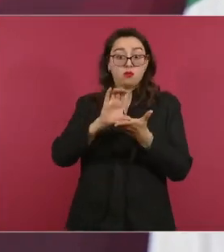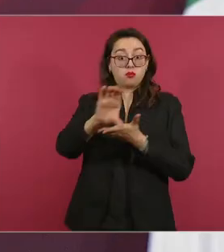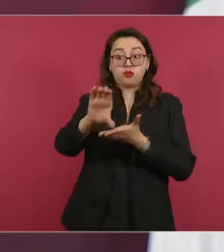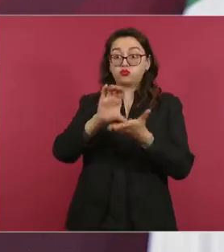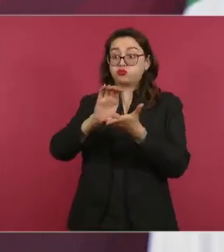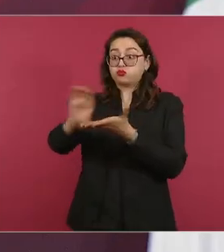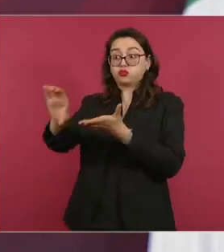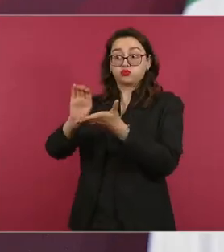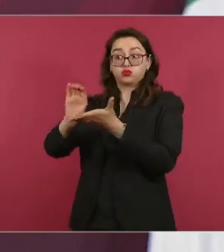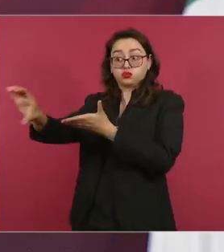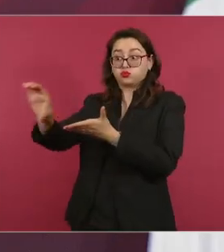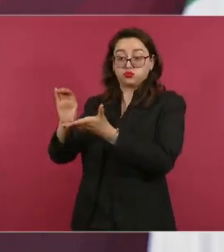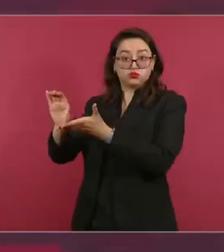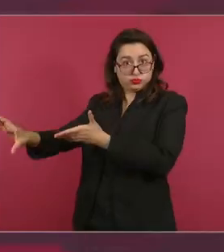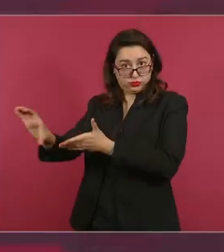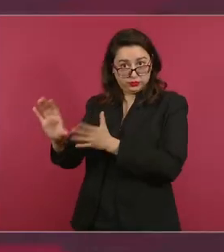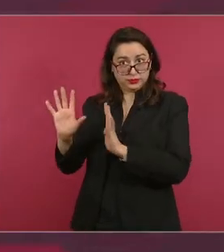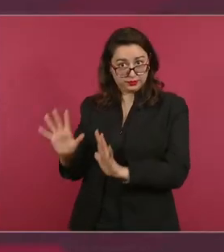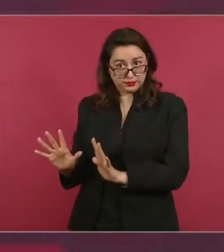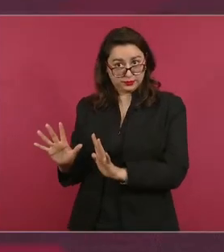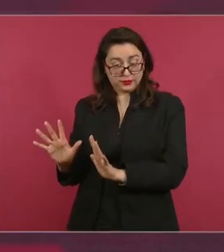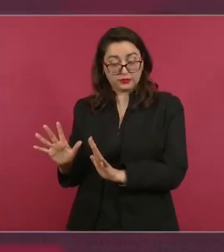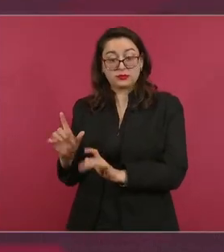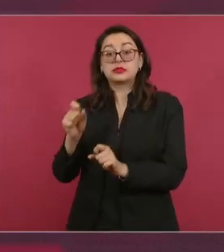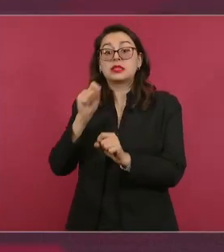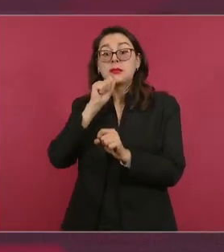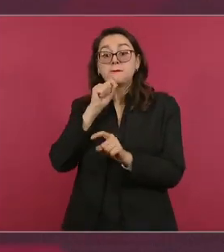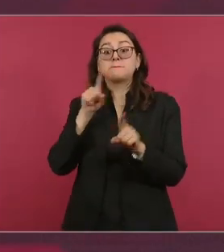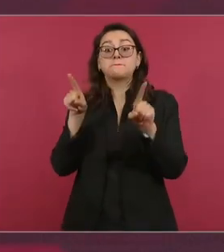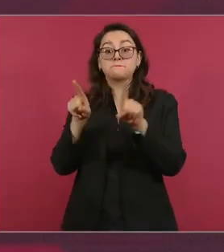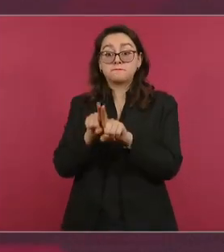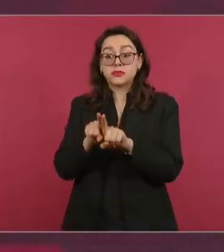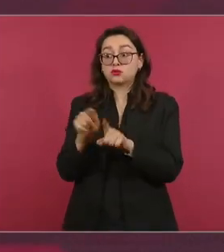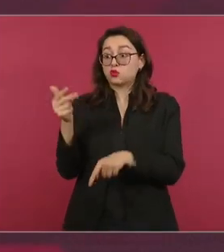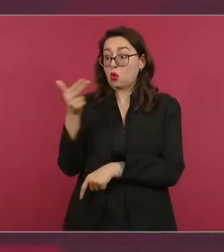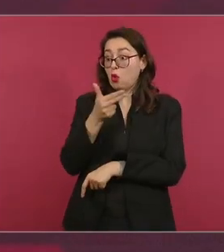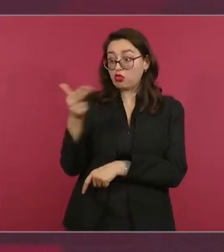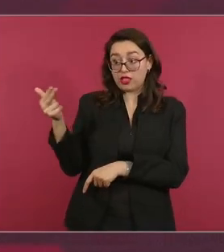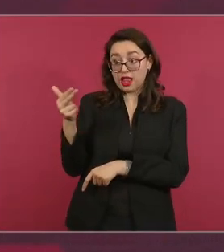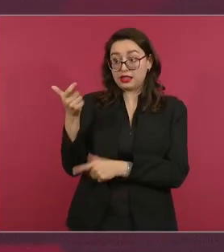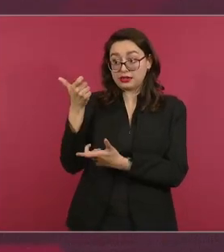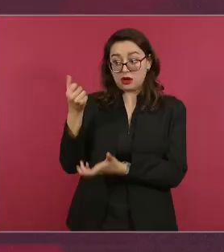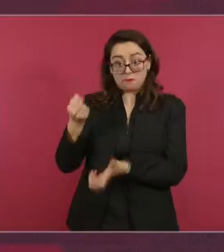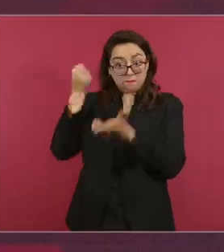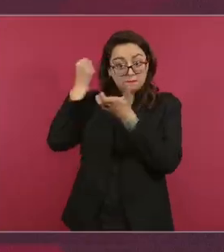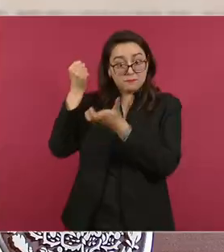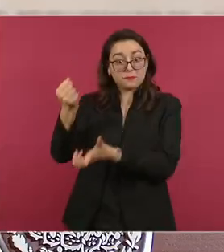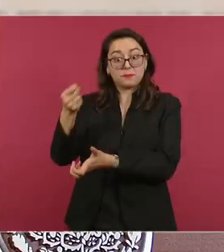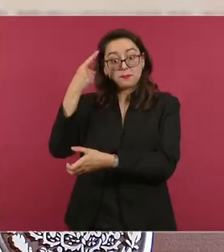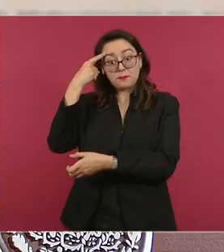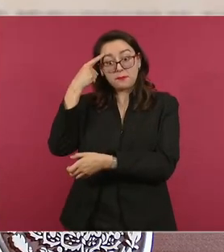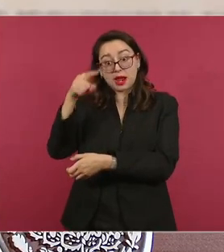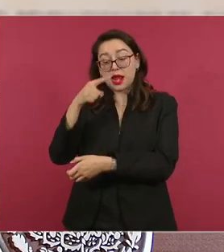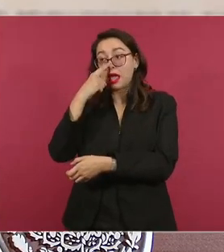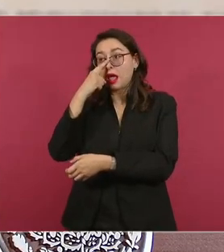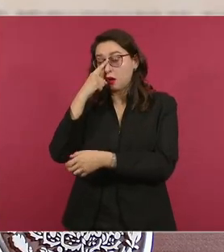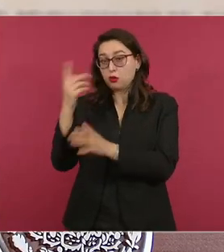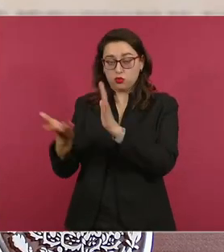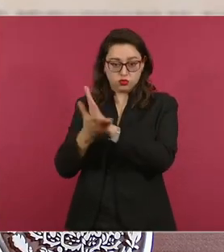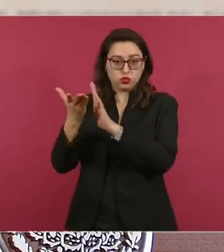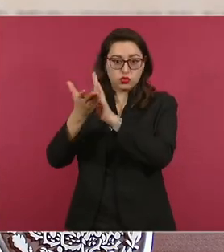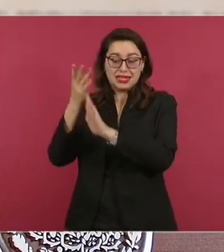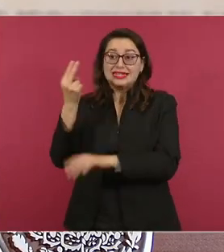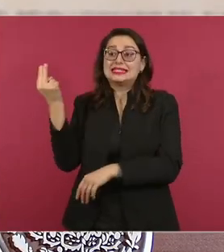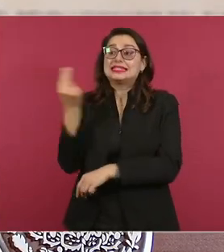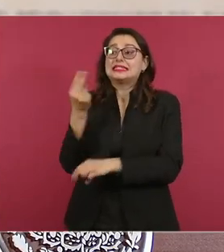mismo en el caso de la construcción o reparación de los hoteles. Se requiere material